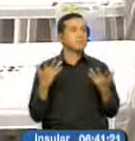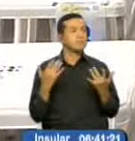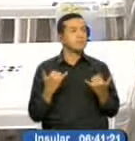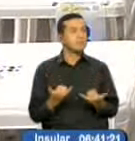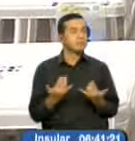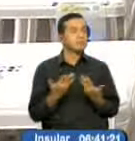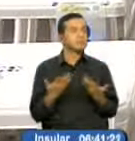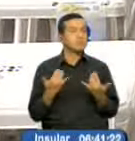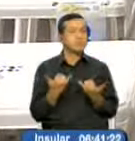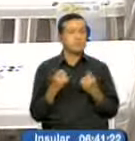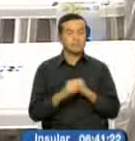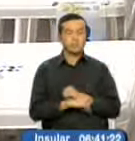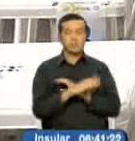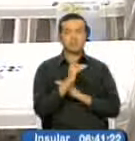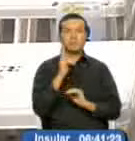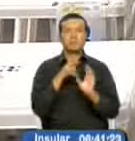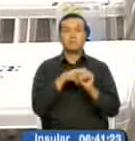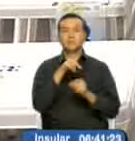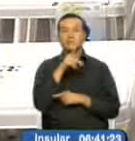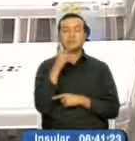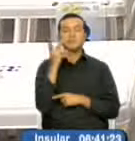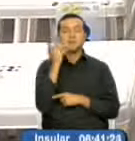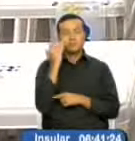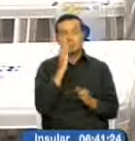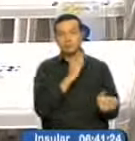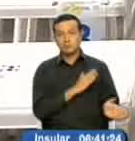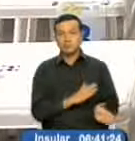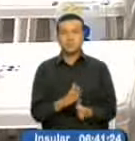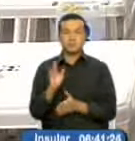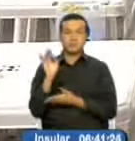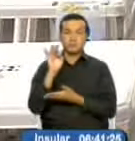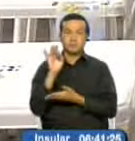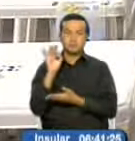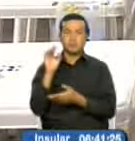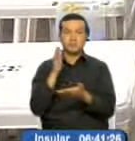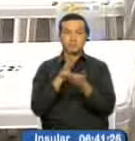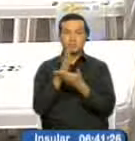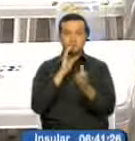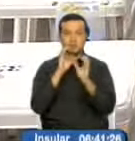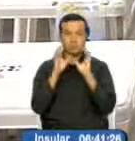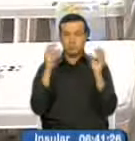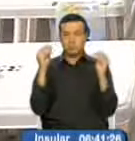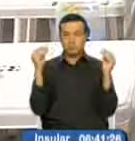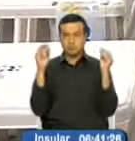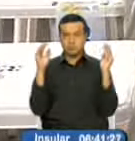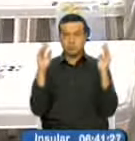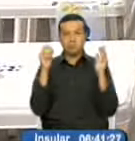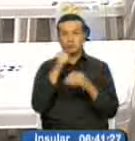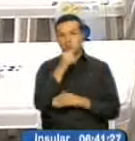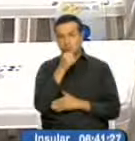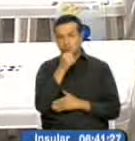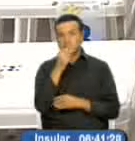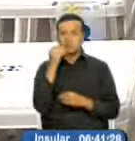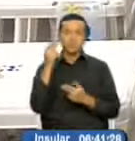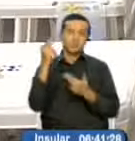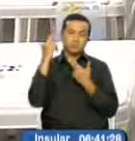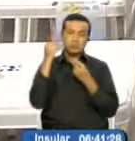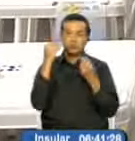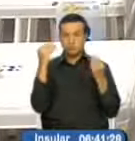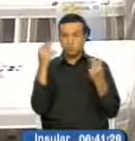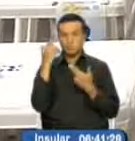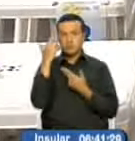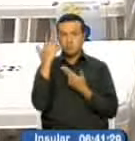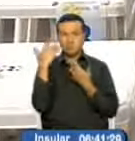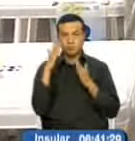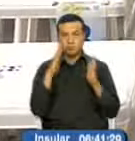esta hora de la mañana, con la presencia ya de representantes de los medios de comunicación, por supuesto, de las Fuerzas Armadas. Hay también